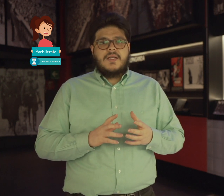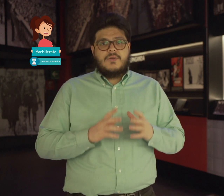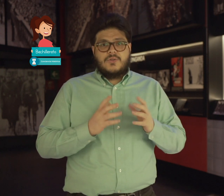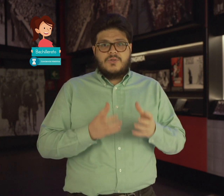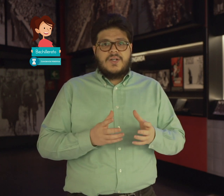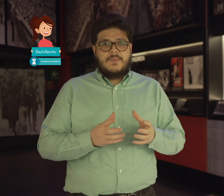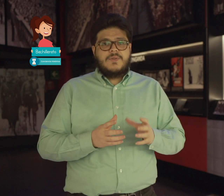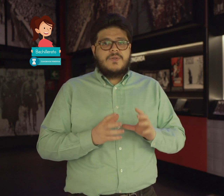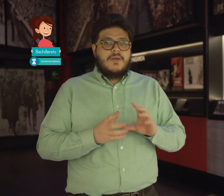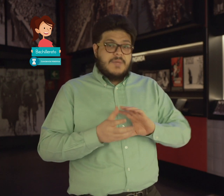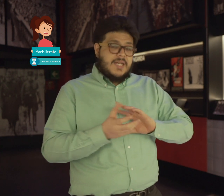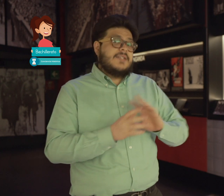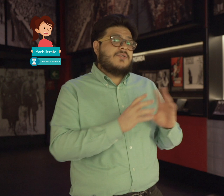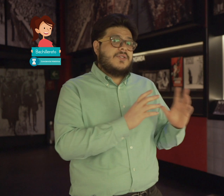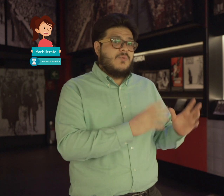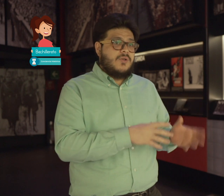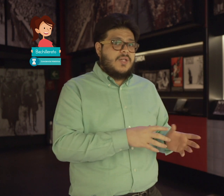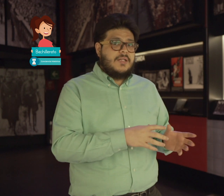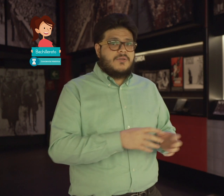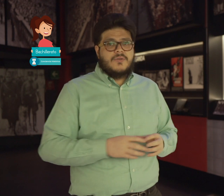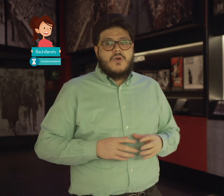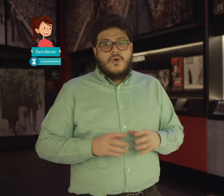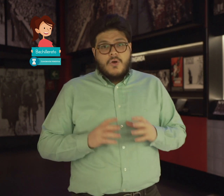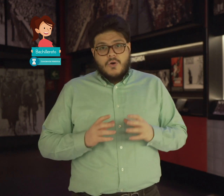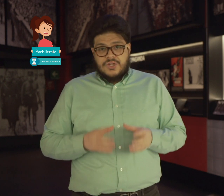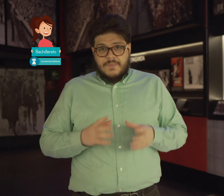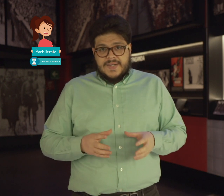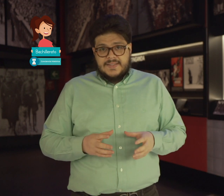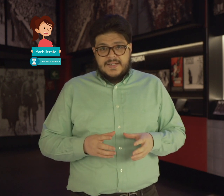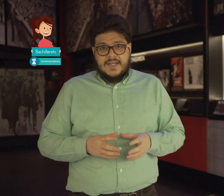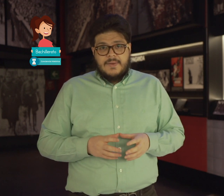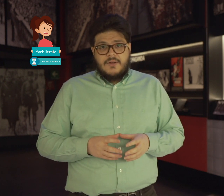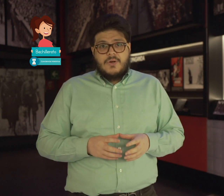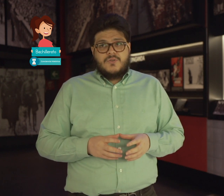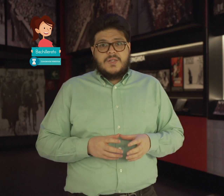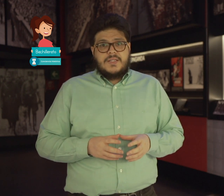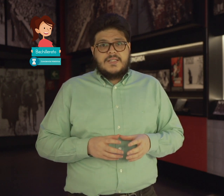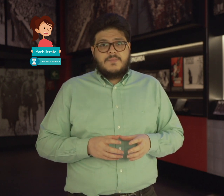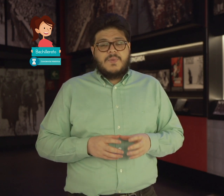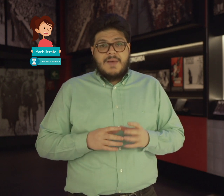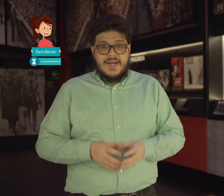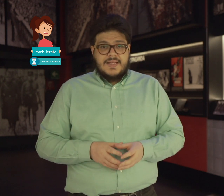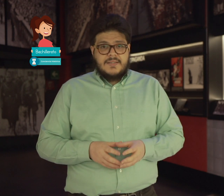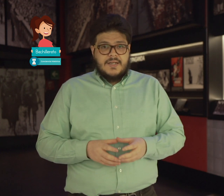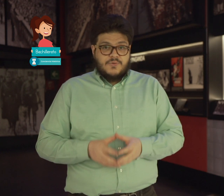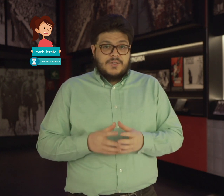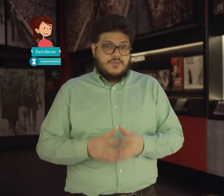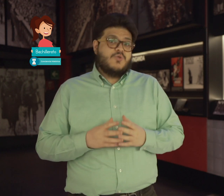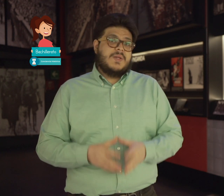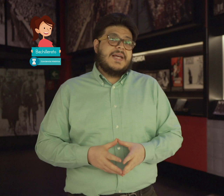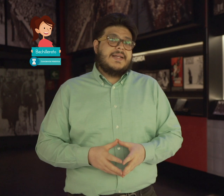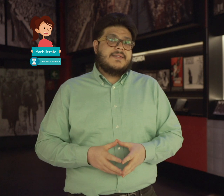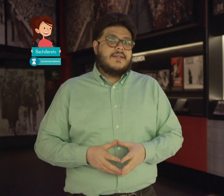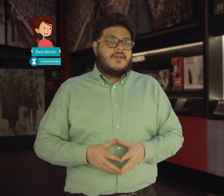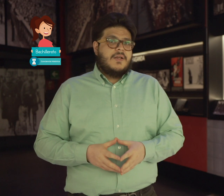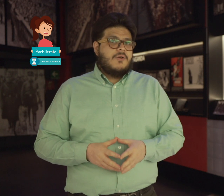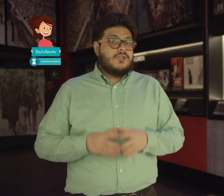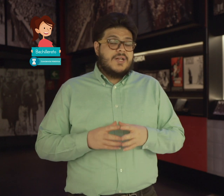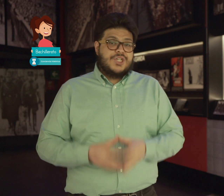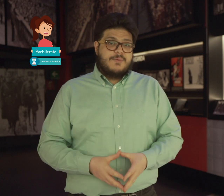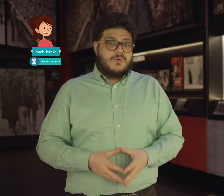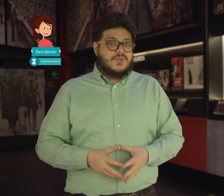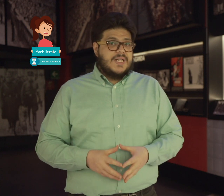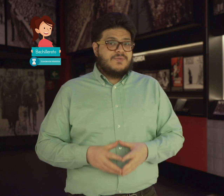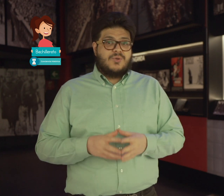historia que nosotros tenemos viene de esos testimonios directos. Otra parte tiene que ver con las fuentes primarias, las fuentes documentales,